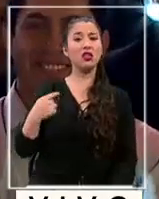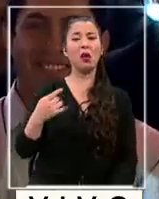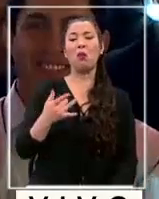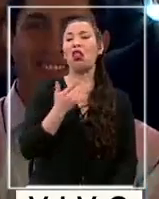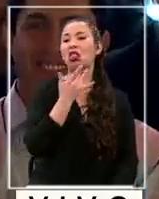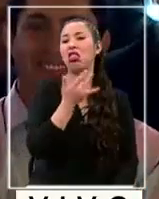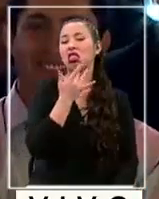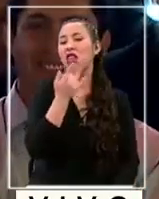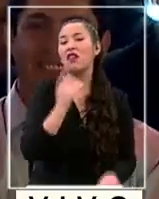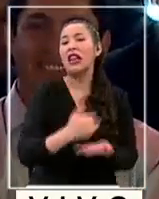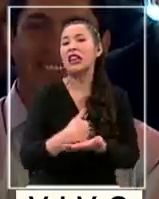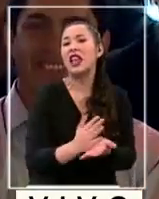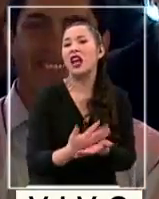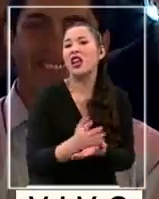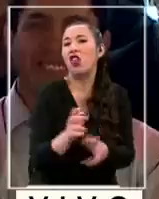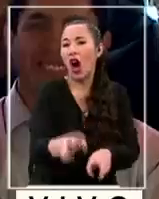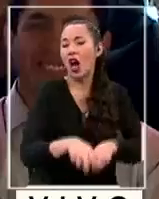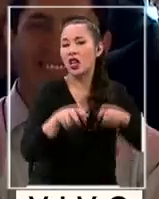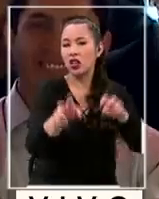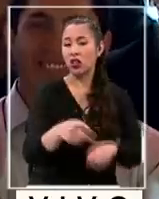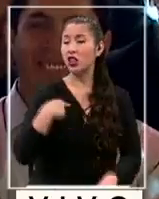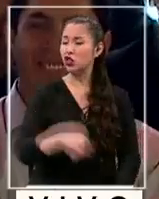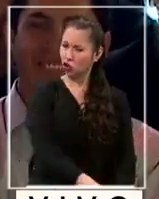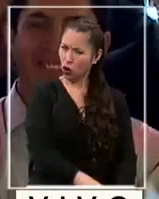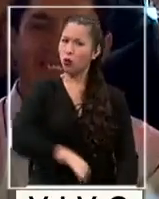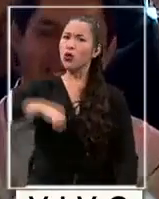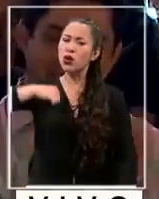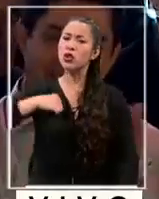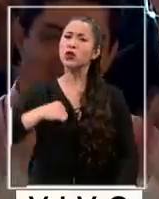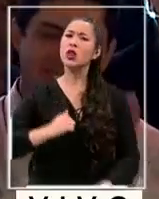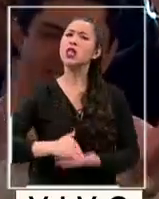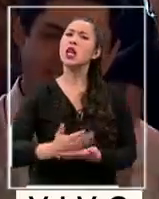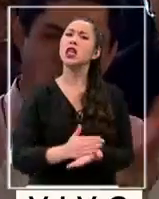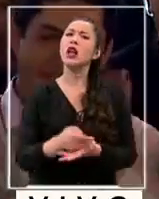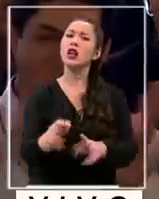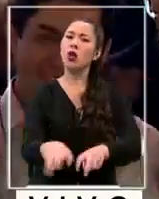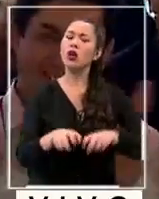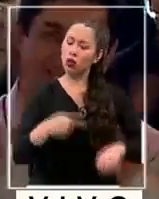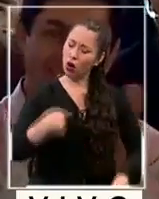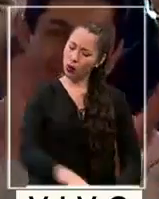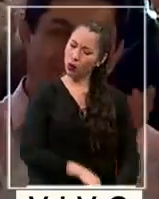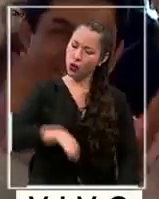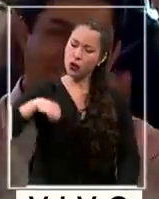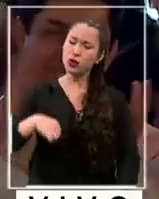agrícola. Y soy orgulloso de ser técnico agrícola.